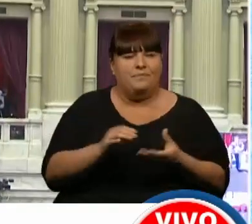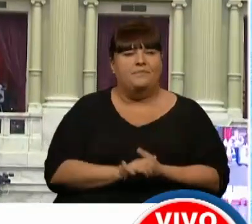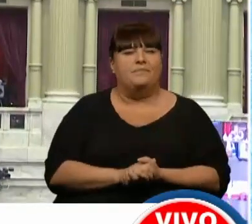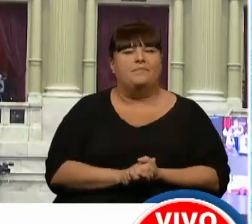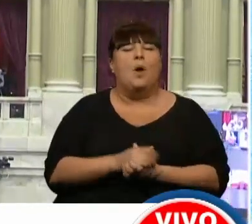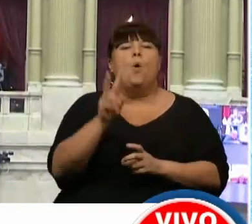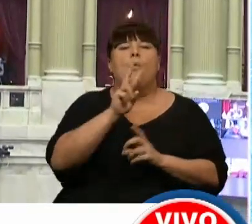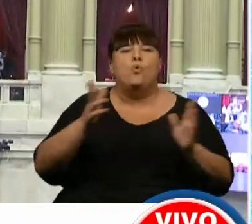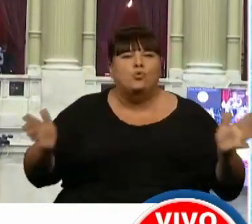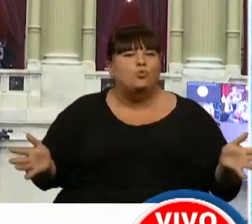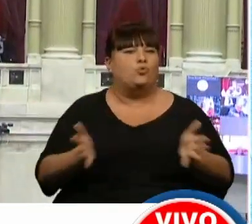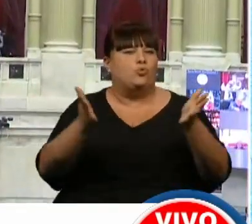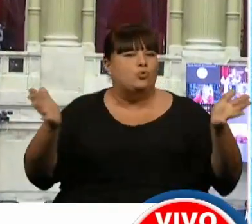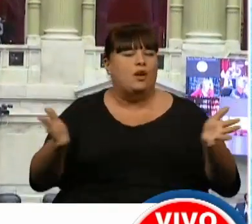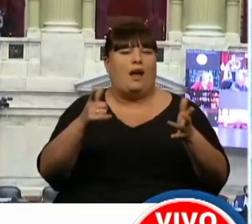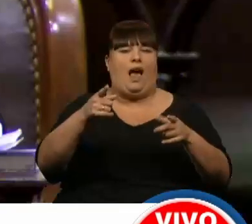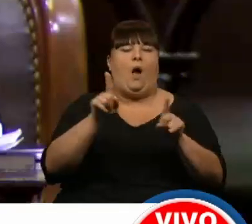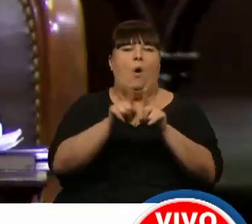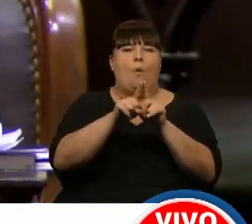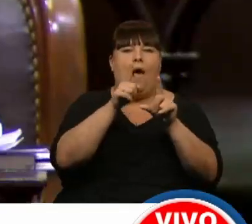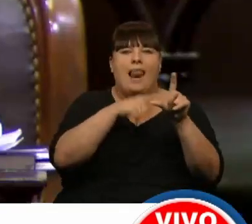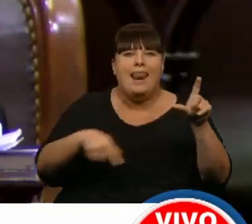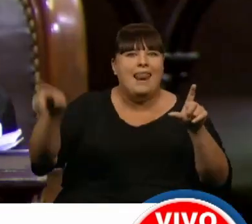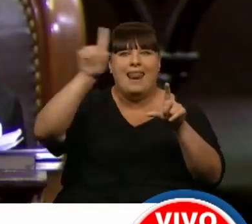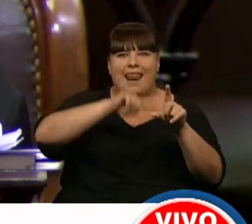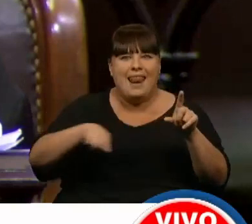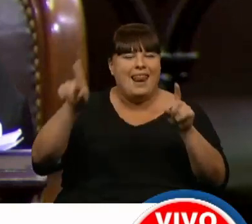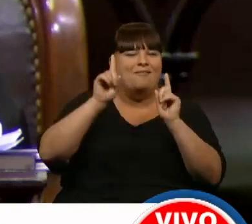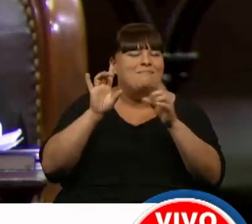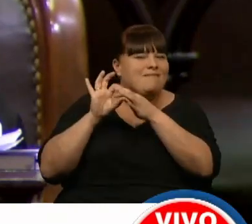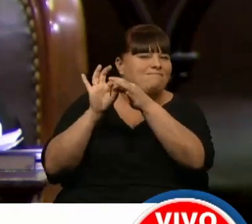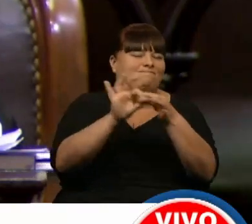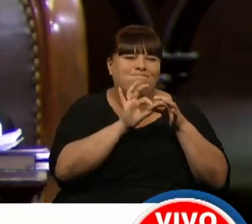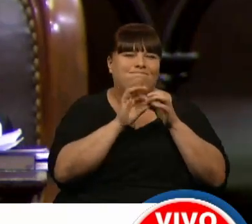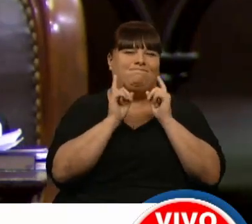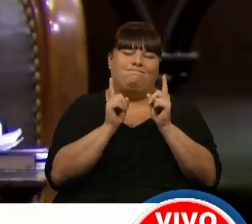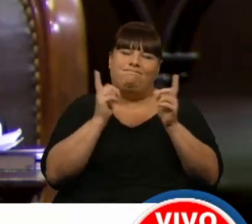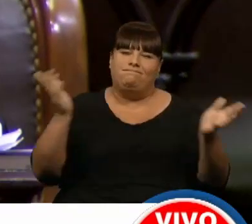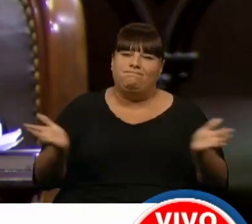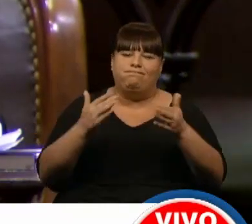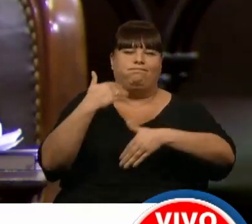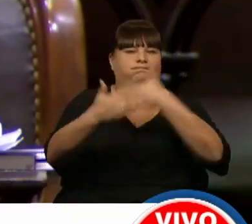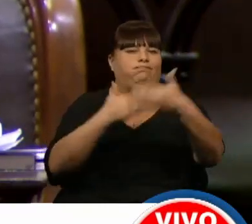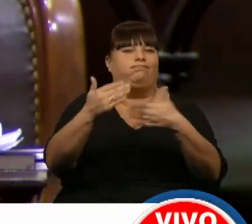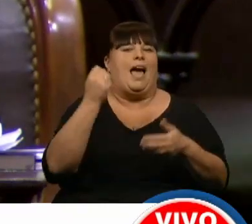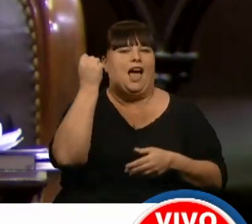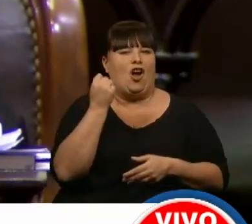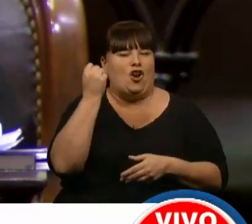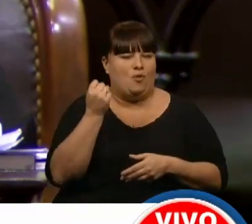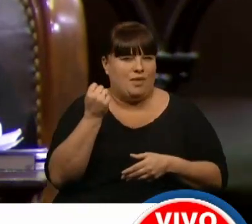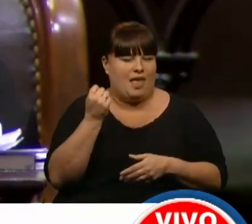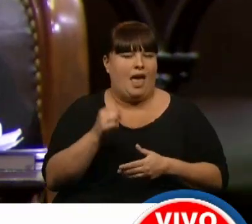de empujar ese círculo virtuoso de sostenimiento y crecimiento de la